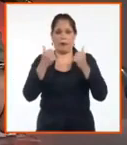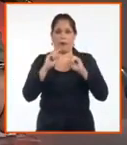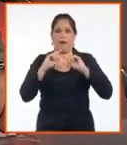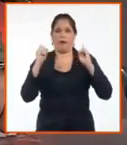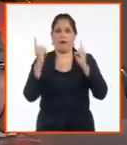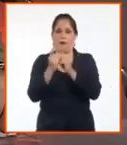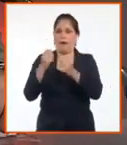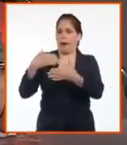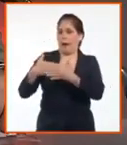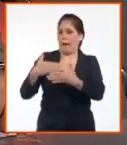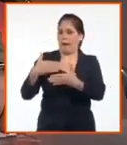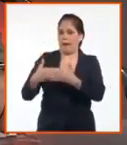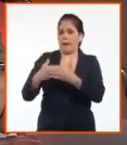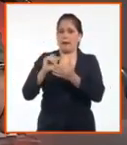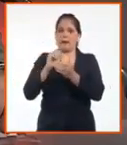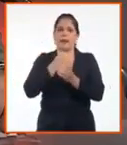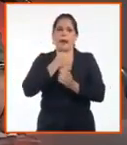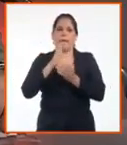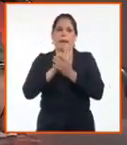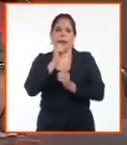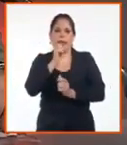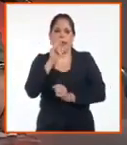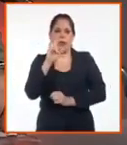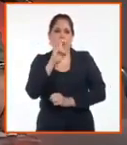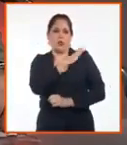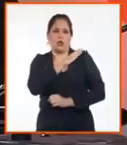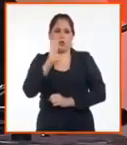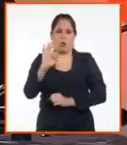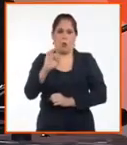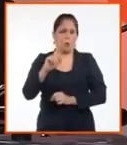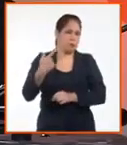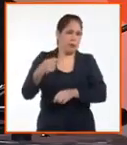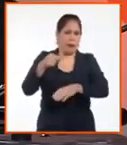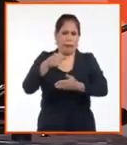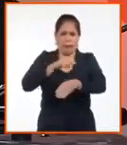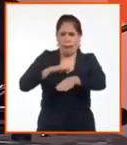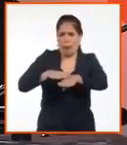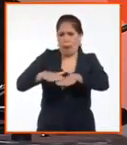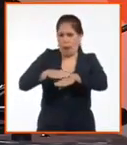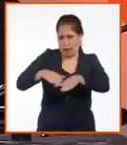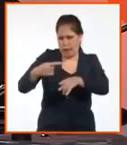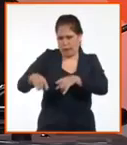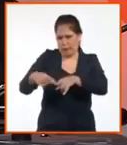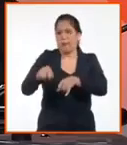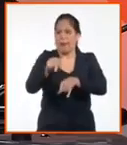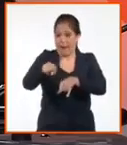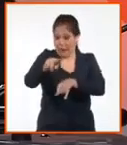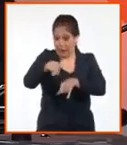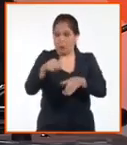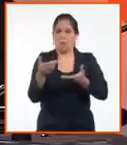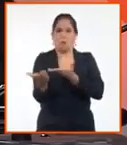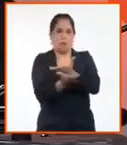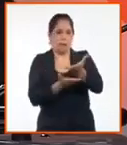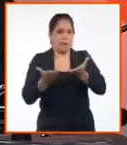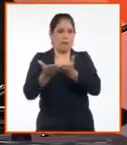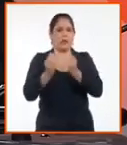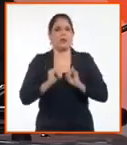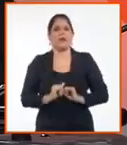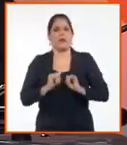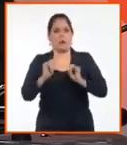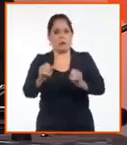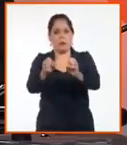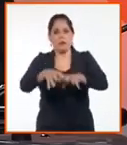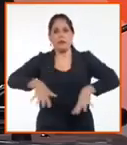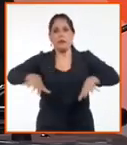med sol también perteneciente a big pharma con ellos estaremos intercambiando información de primera mano sobre la situación de los